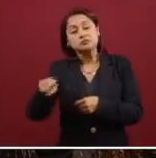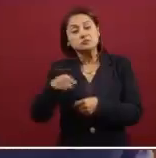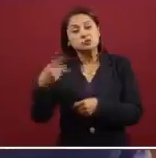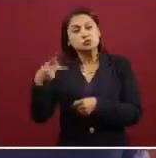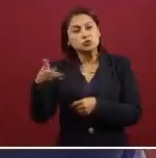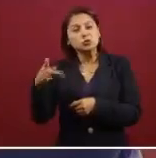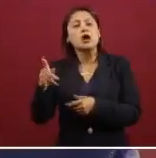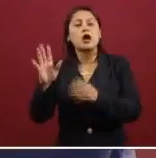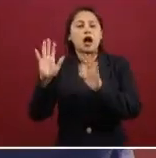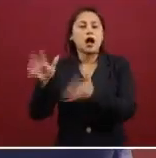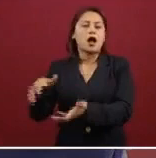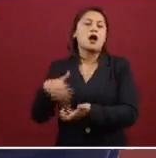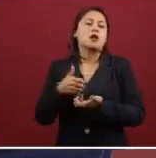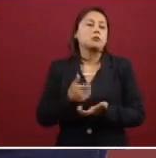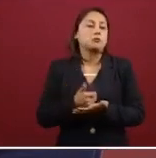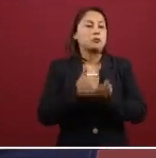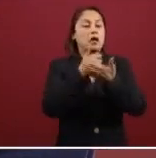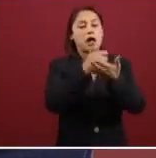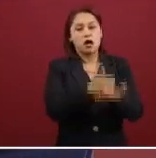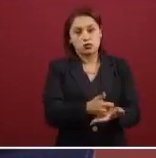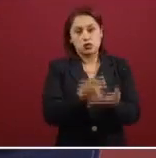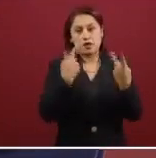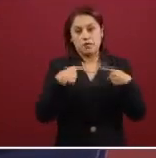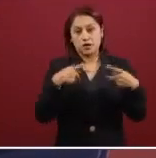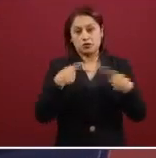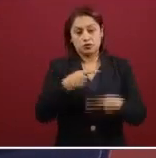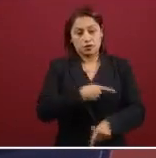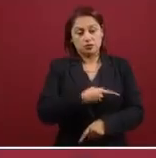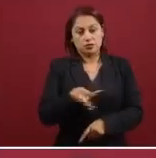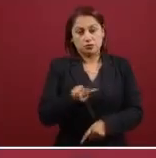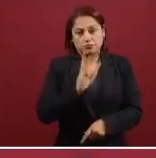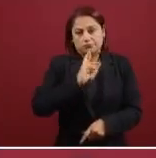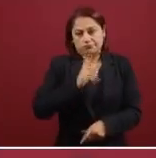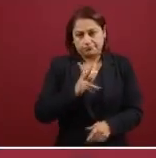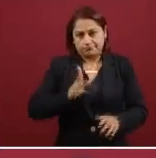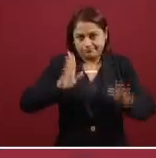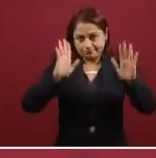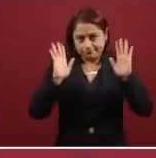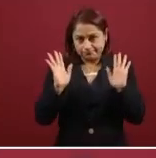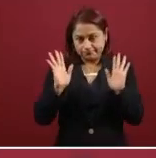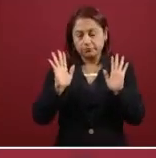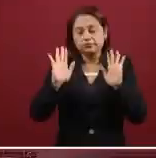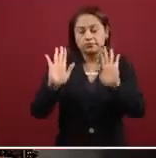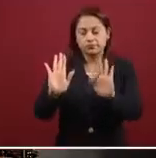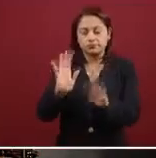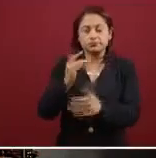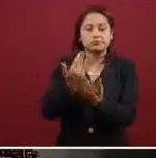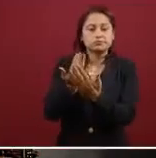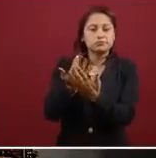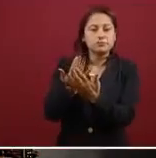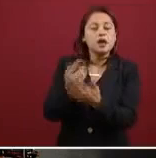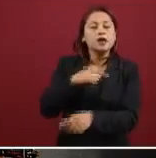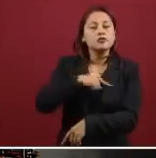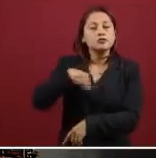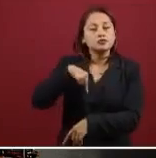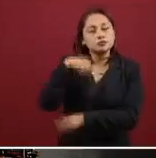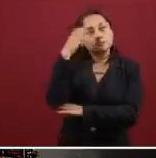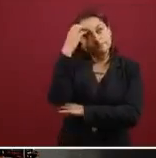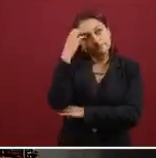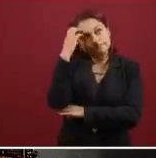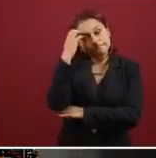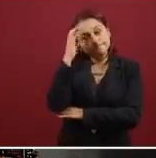necesita, pues entonces también se diría, ¿no? Pero vamos a analizarlo, porque sí se puso de